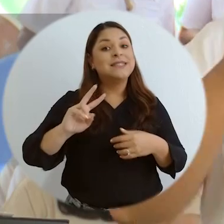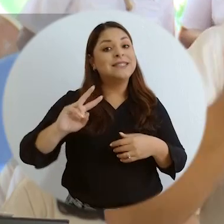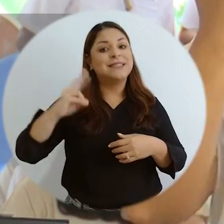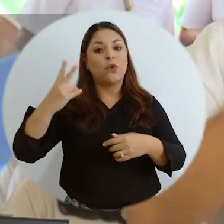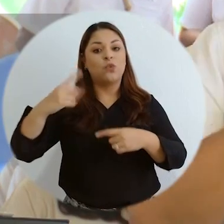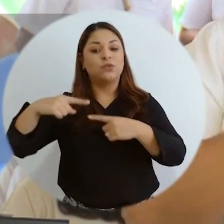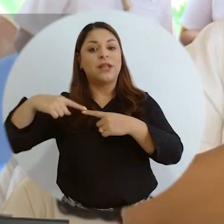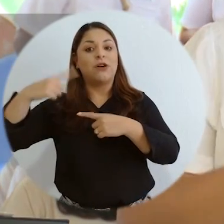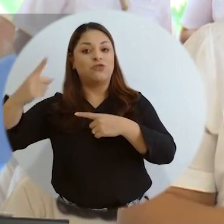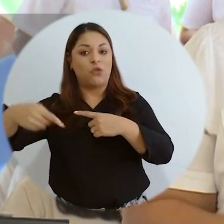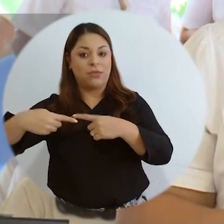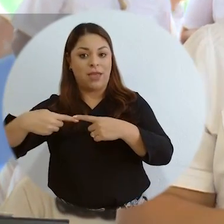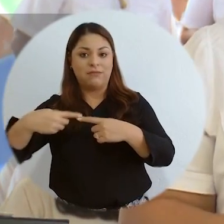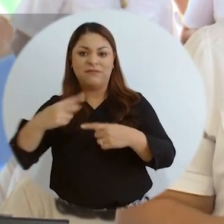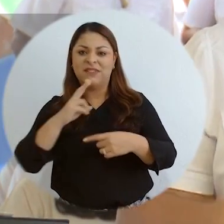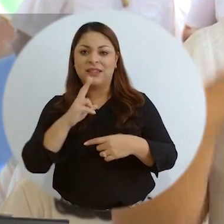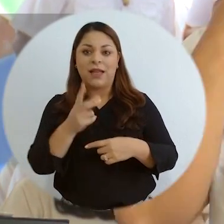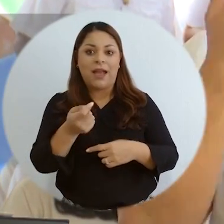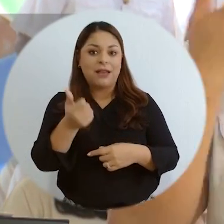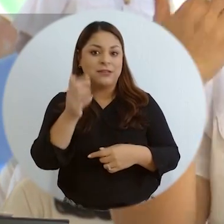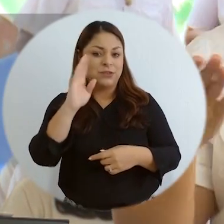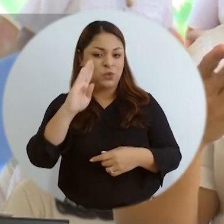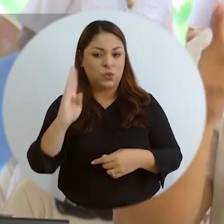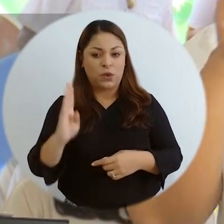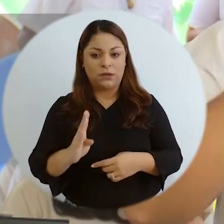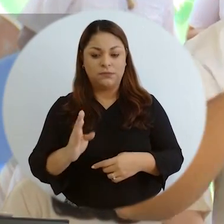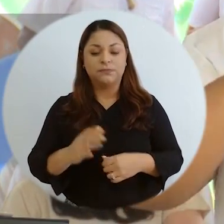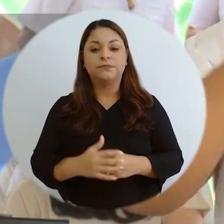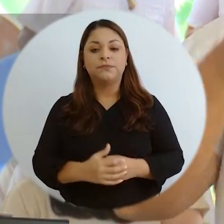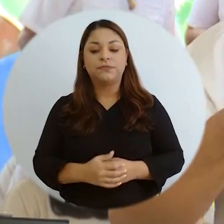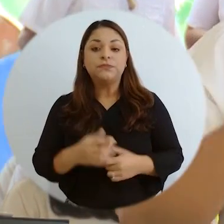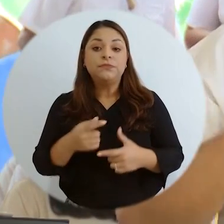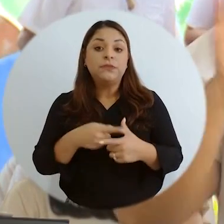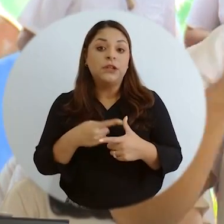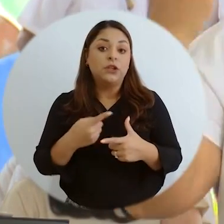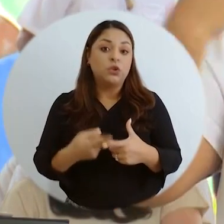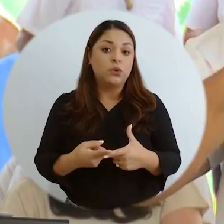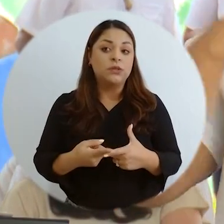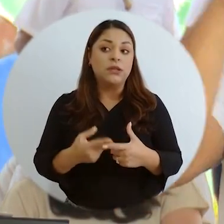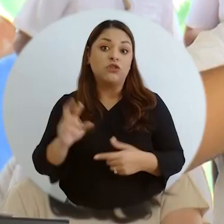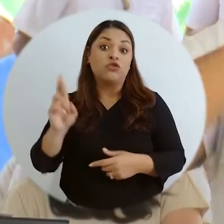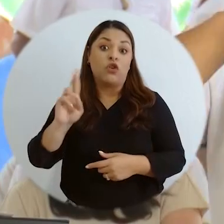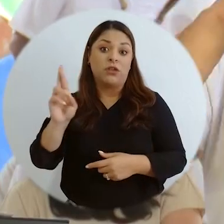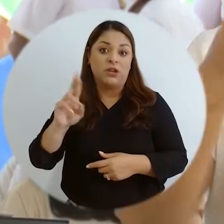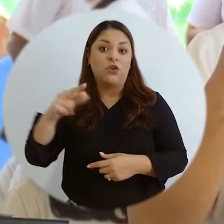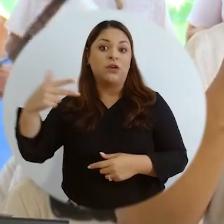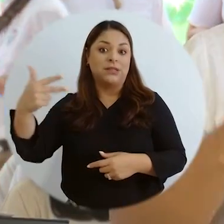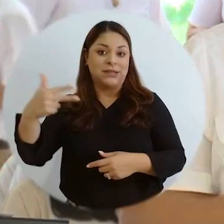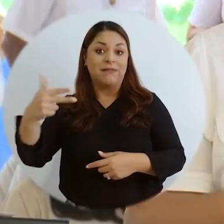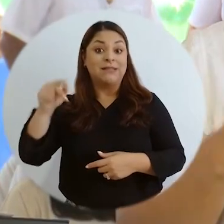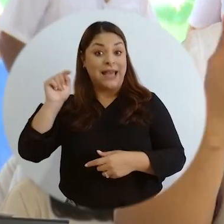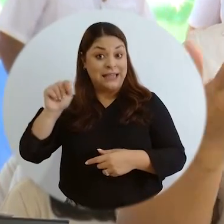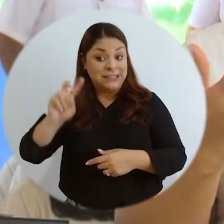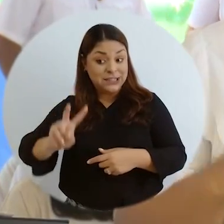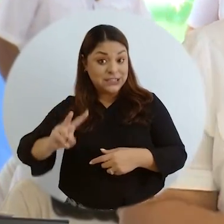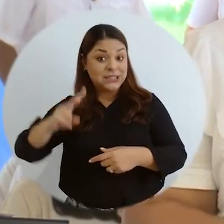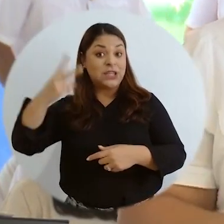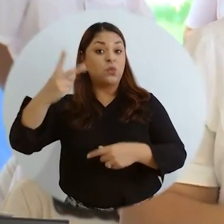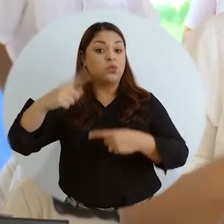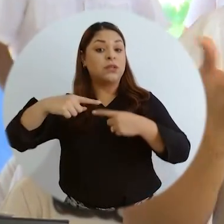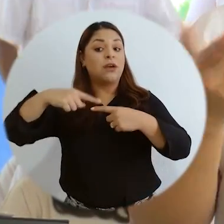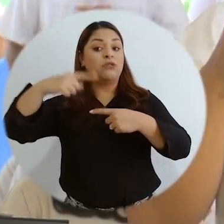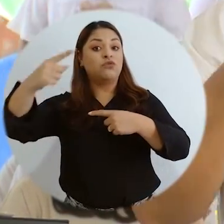lo que es completamente inusual, y en ese marco es que don Rodrigo inicia su proceso de